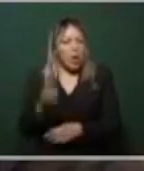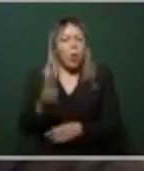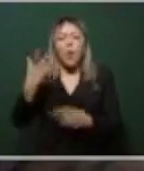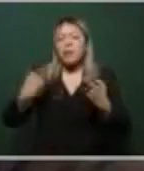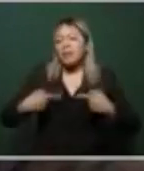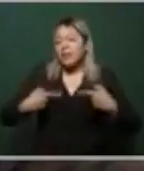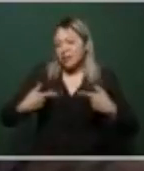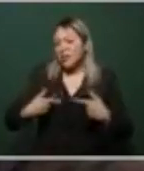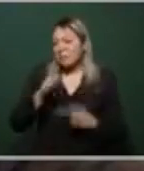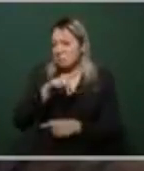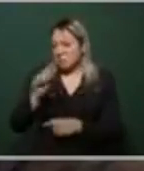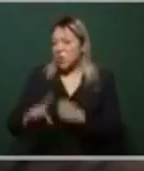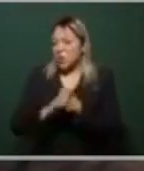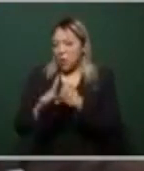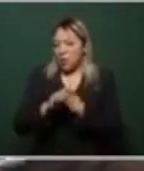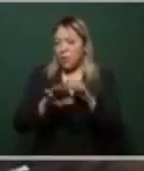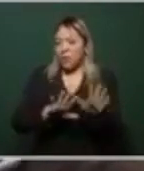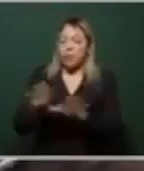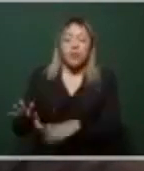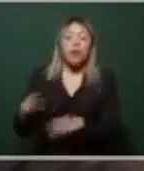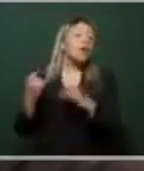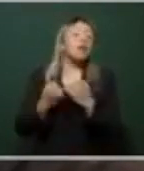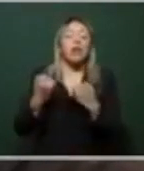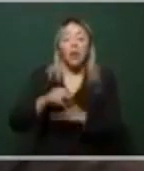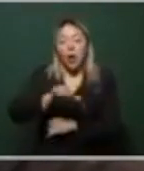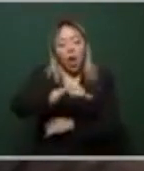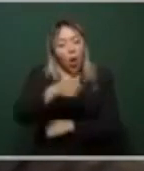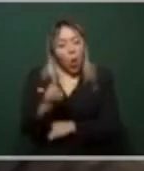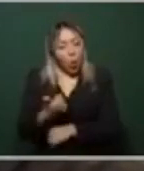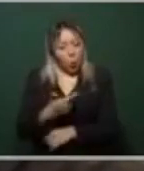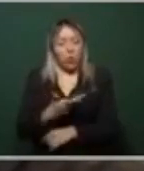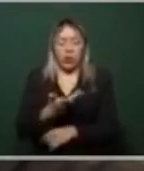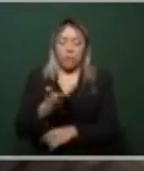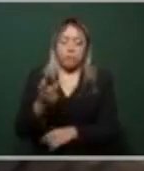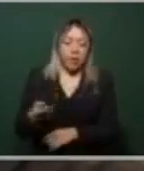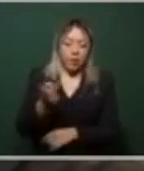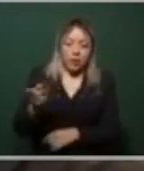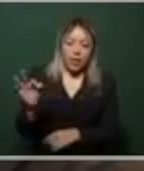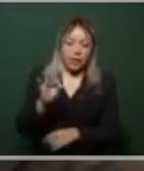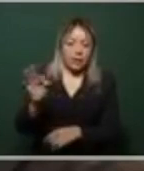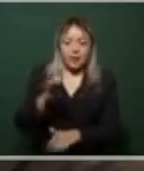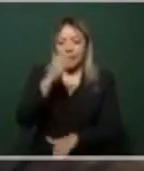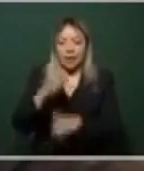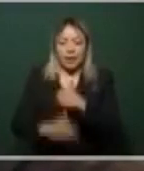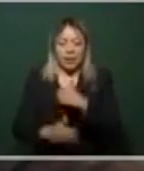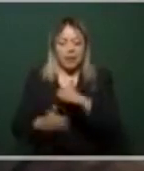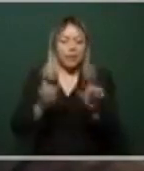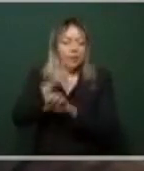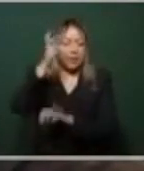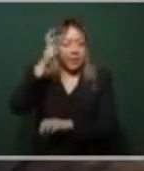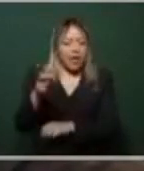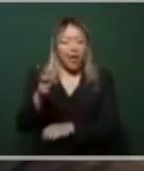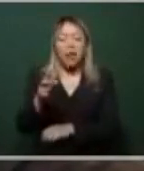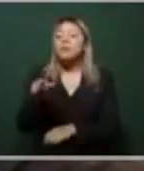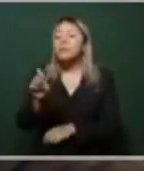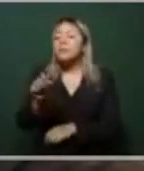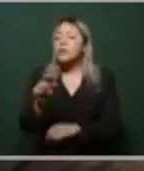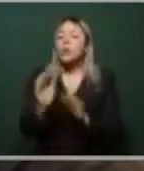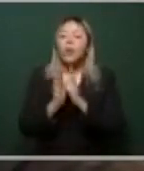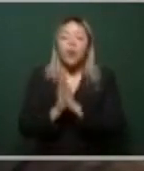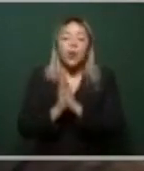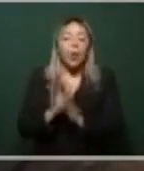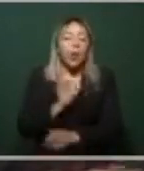lado, presidente, yo quisiera preguntarle si gusta más adelante, cuando se termine este tema de Hidalgo, si nos puede hablar